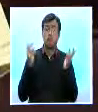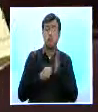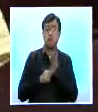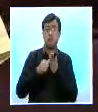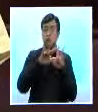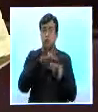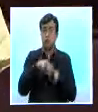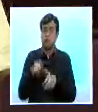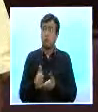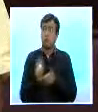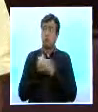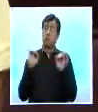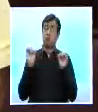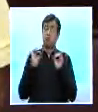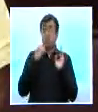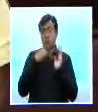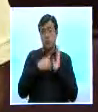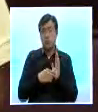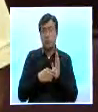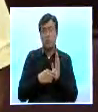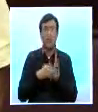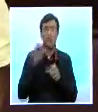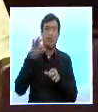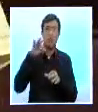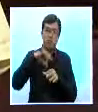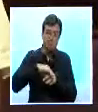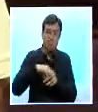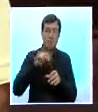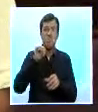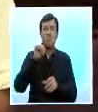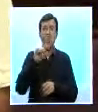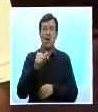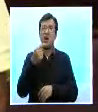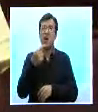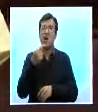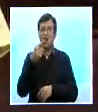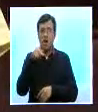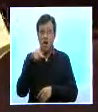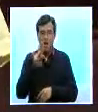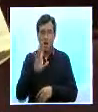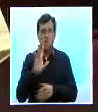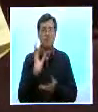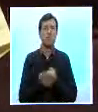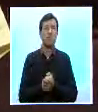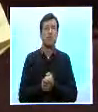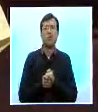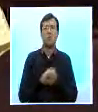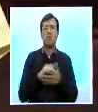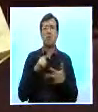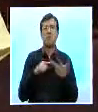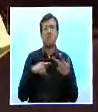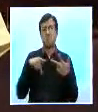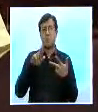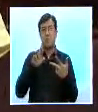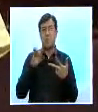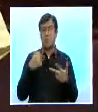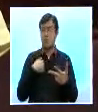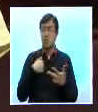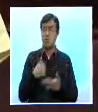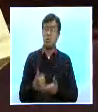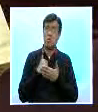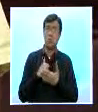ministerio agricultura como en este caso el plan de milán maga el plan no lo recibo a